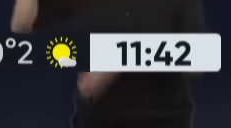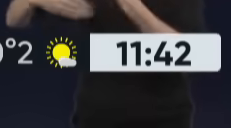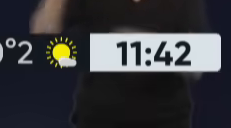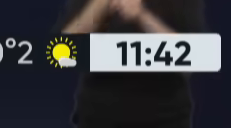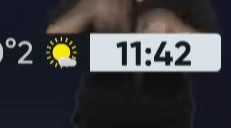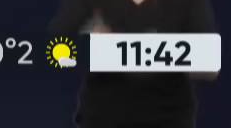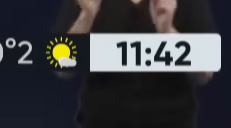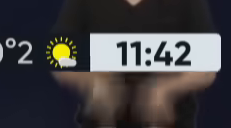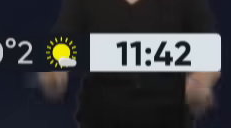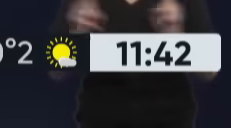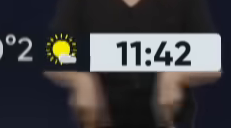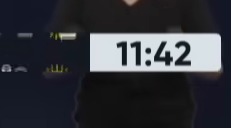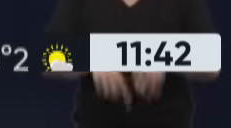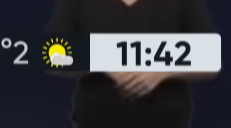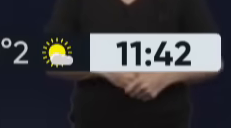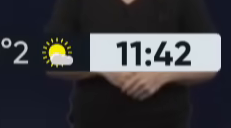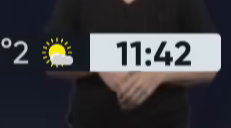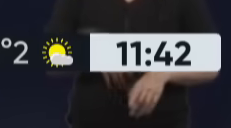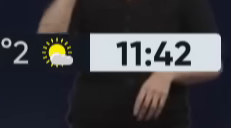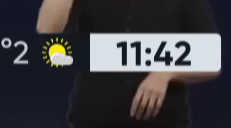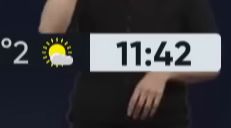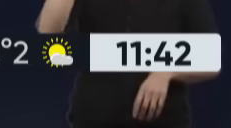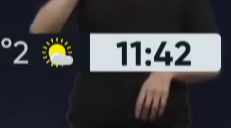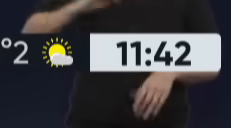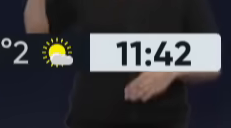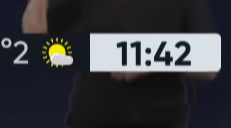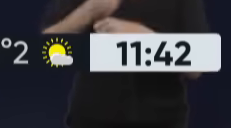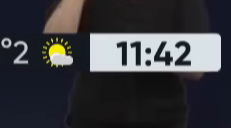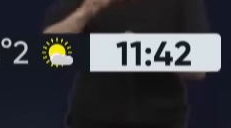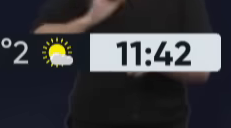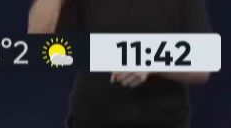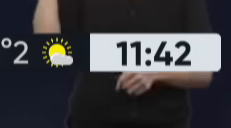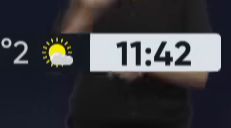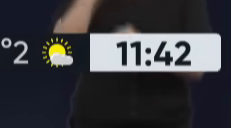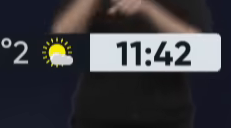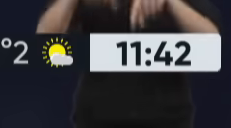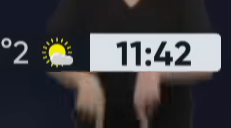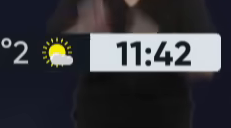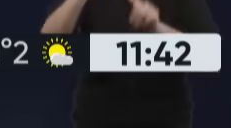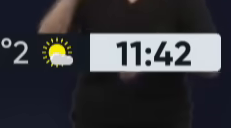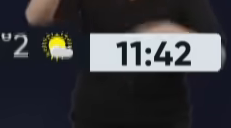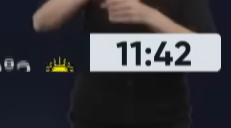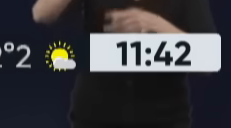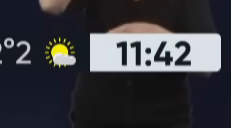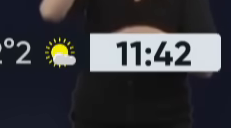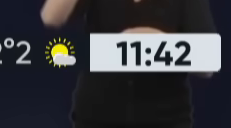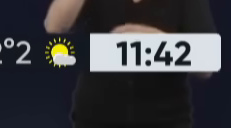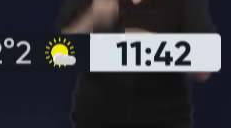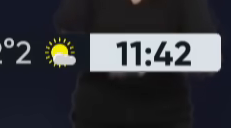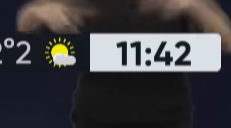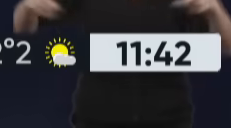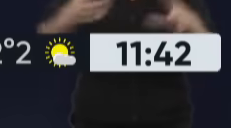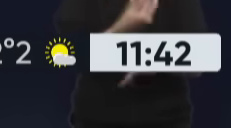crearon 1.200 empleos nuevos en el Garraham. 1.200 empleos nuevos en el Garraham. El Garraham tiene